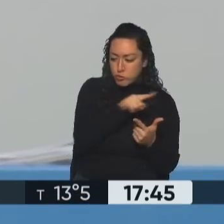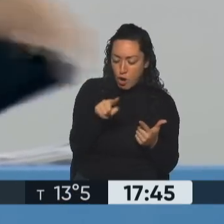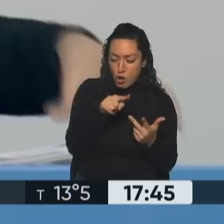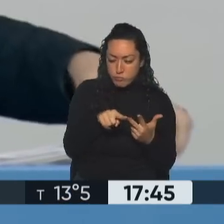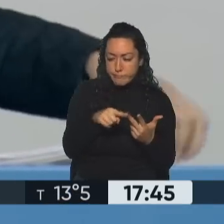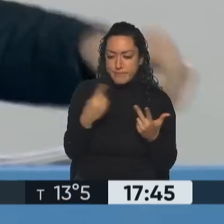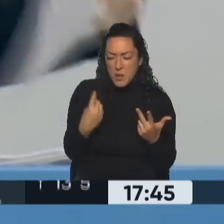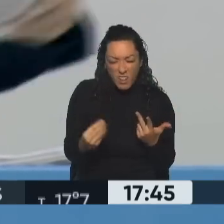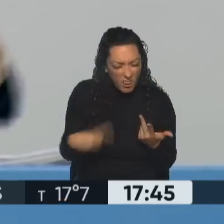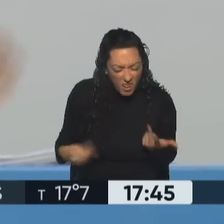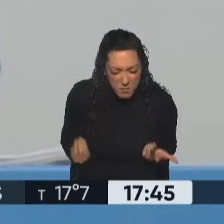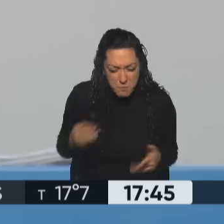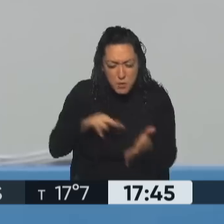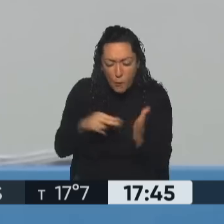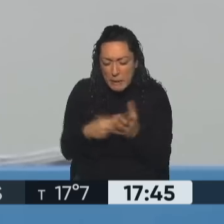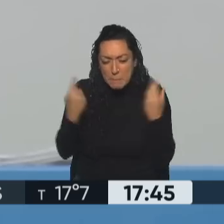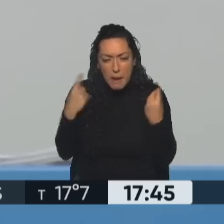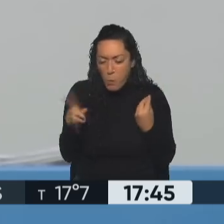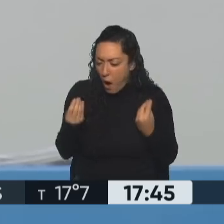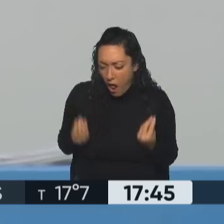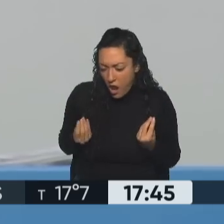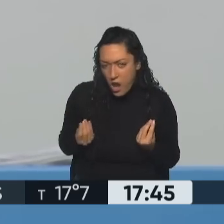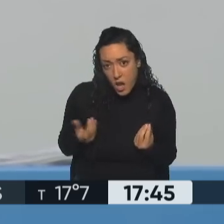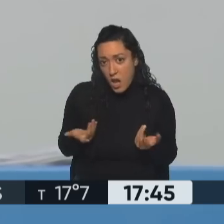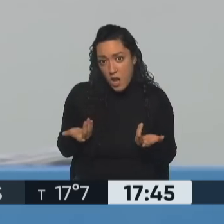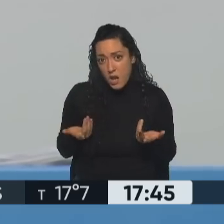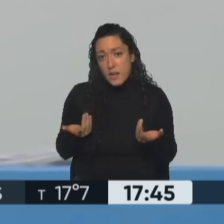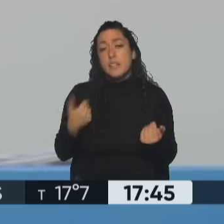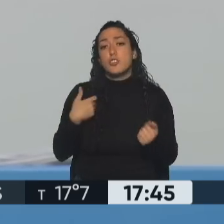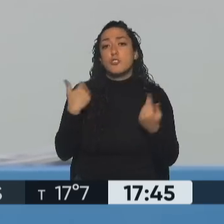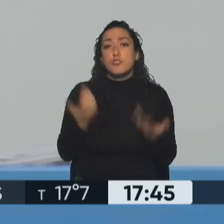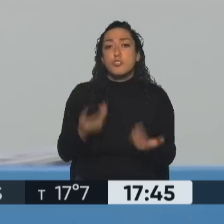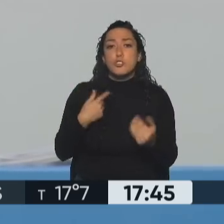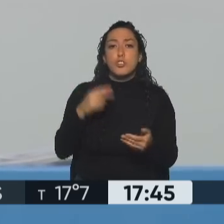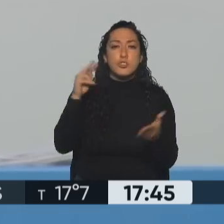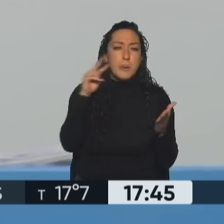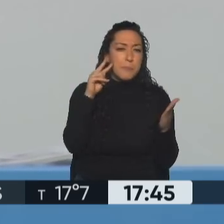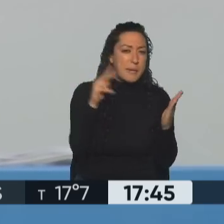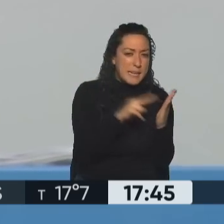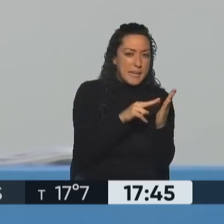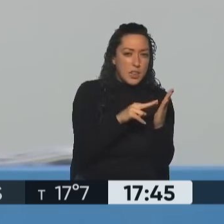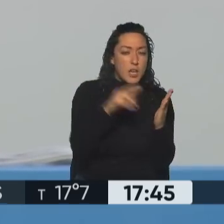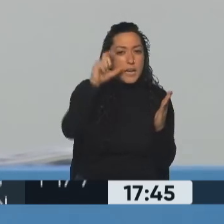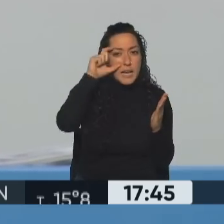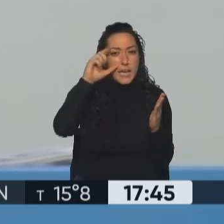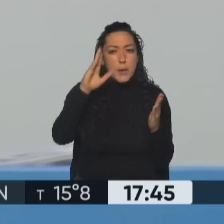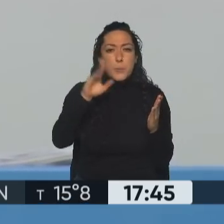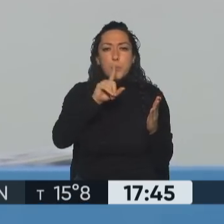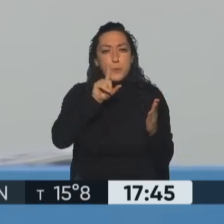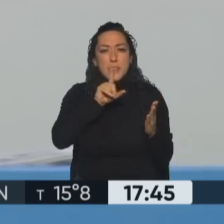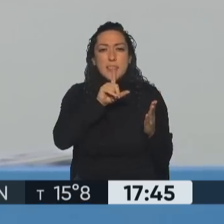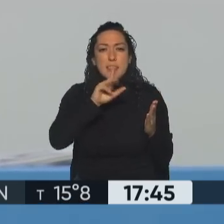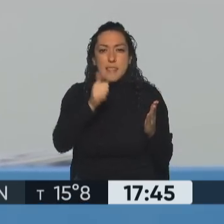Cristina? Y me puse a mirar la EBITDA de algunas empresas. ¿Qué es el EBITDA de algunas